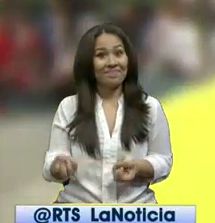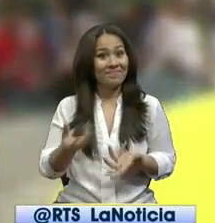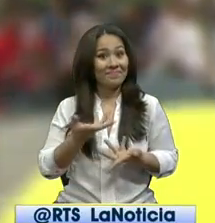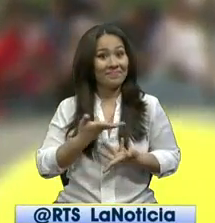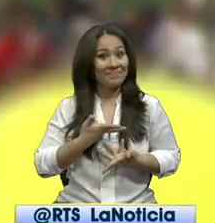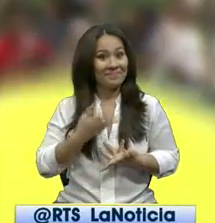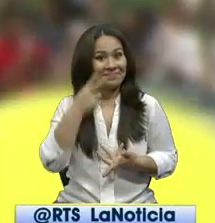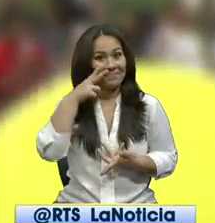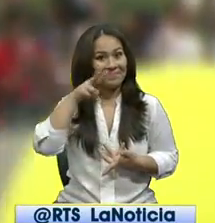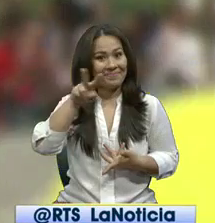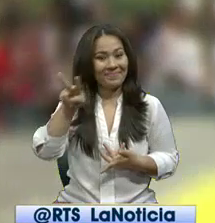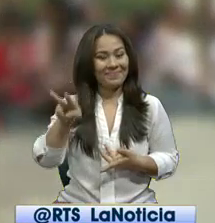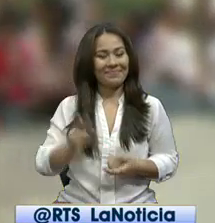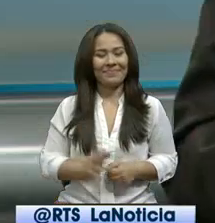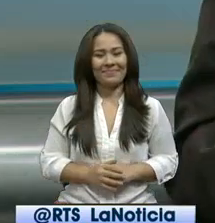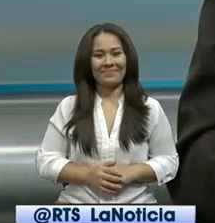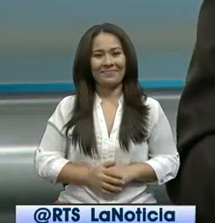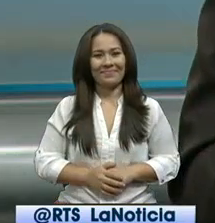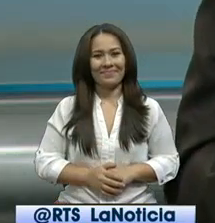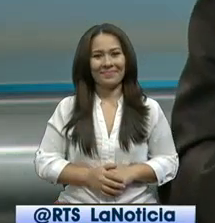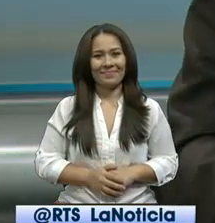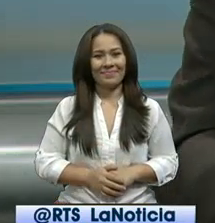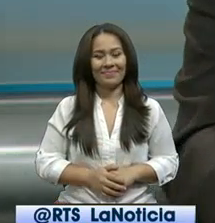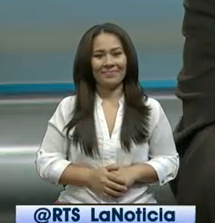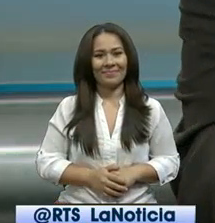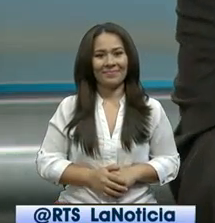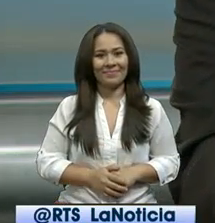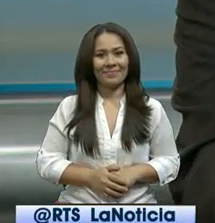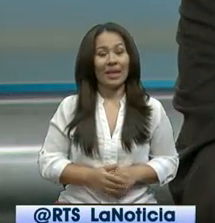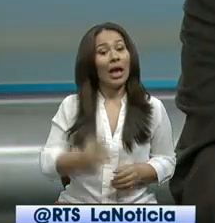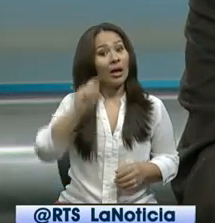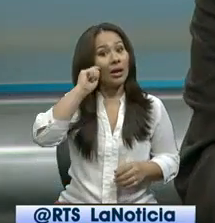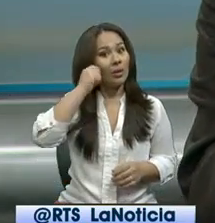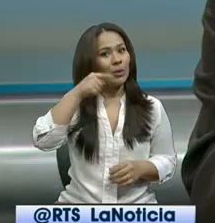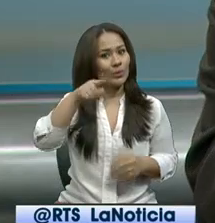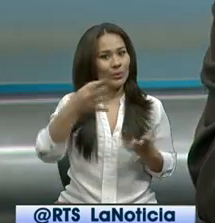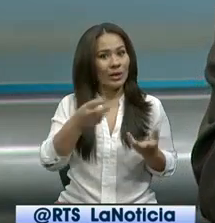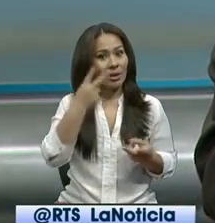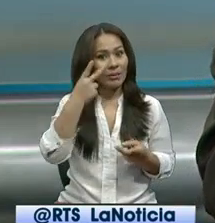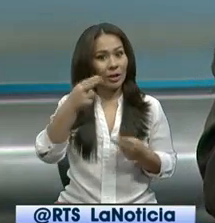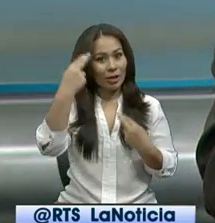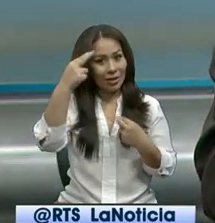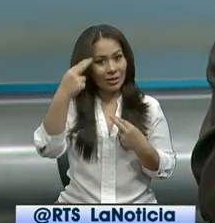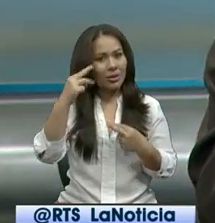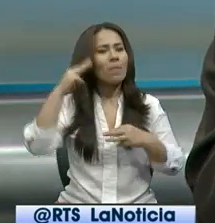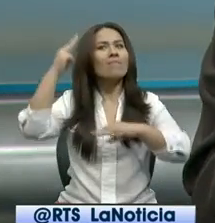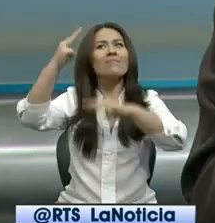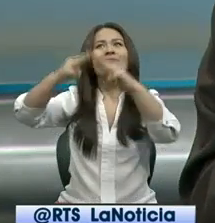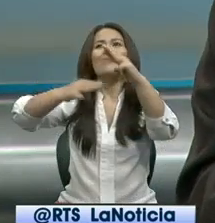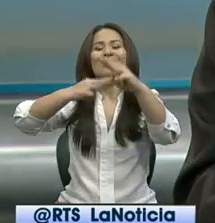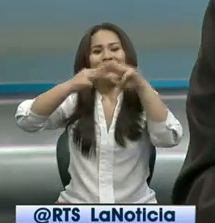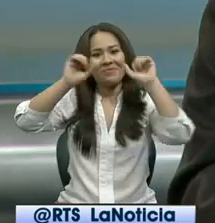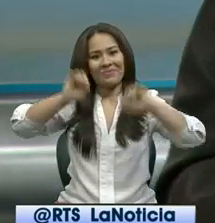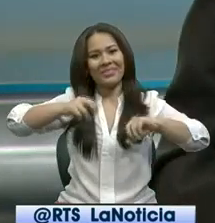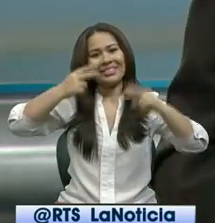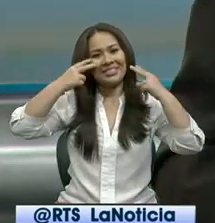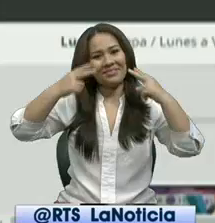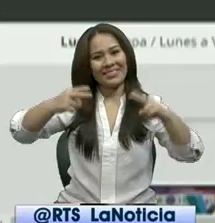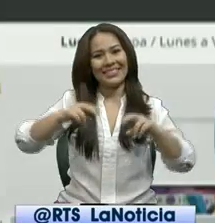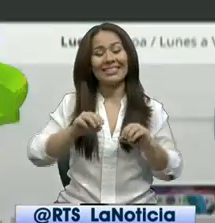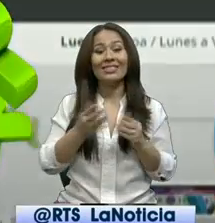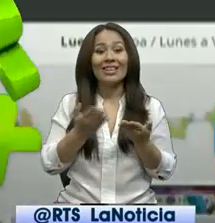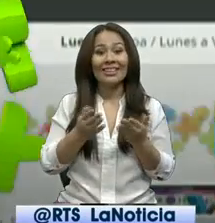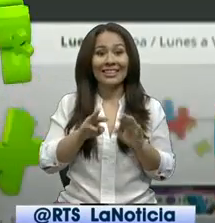Informó Ítalo Ruiz. Bueno, y recuerden que puede vernos desde cualquier parte del mundo a través de nuestro sitio web